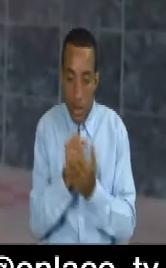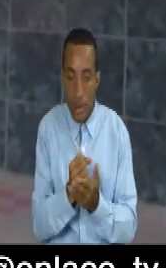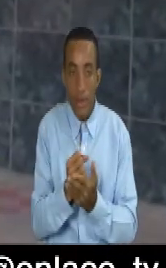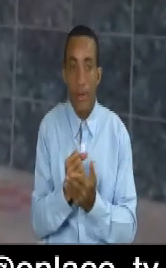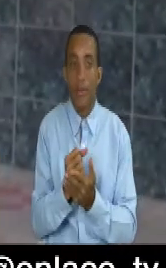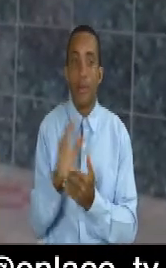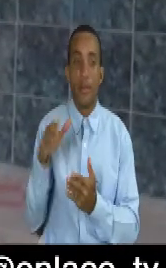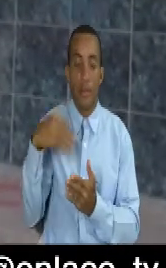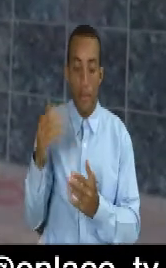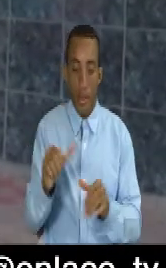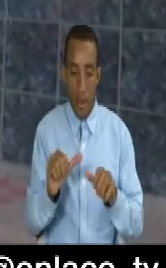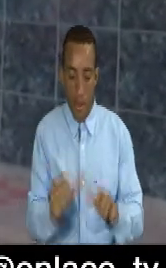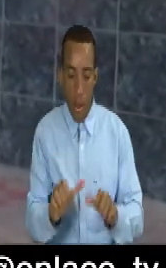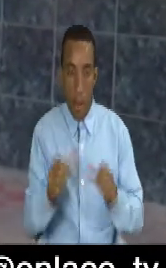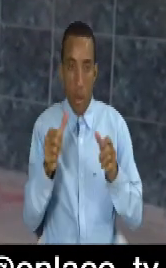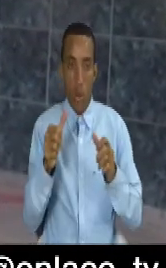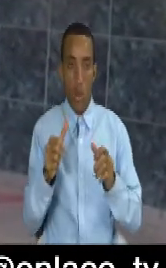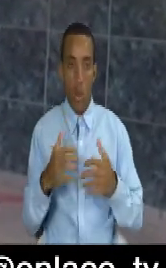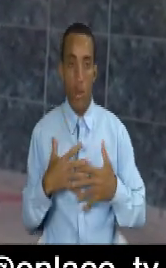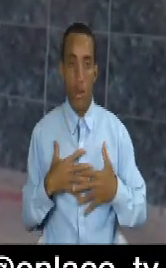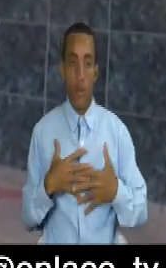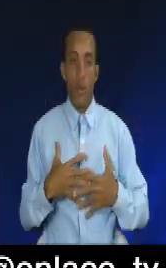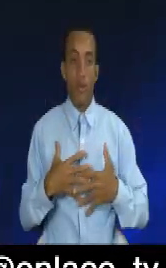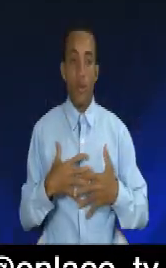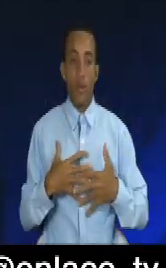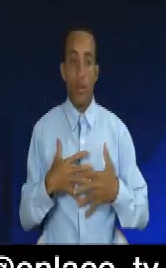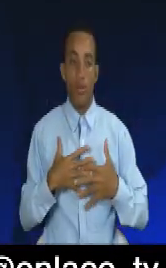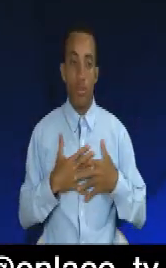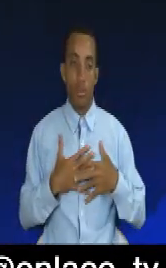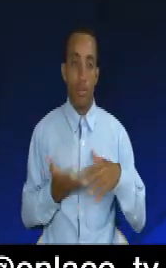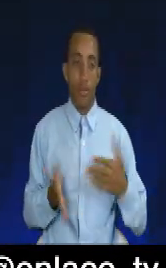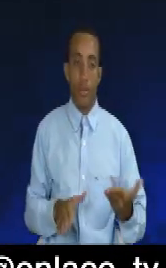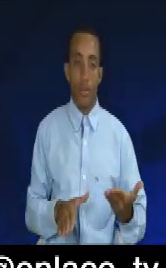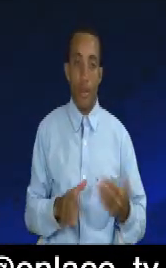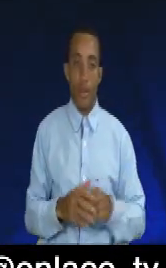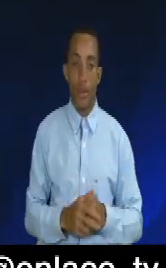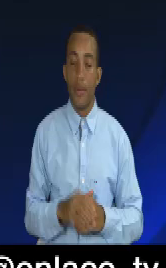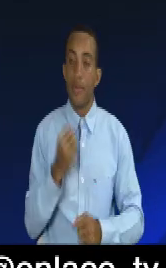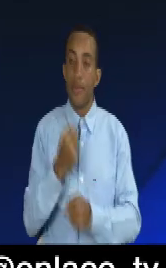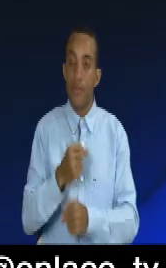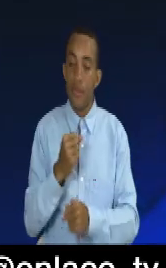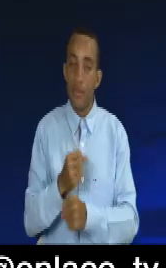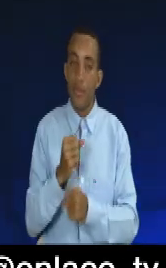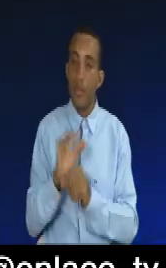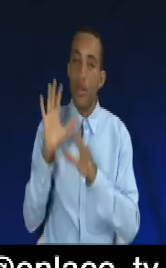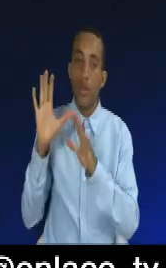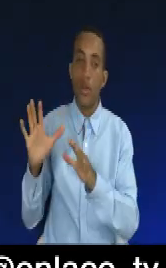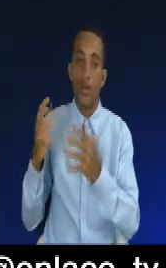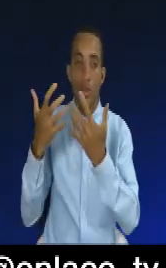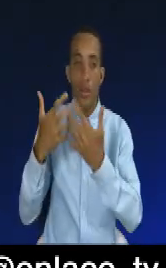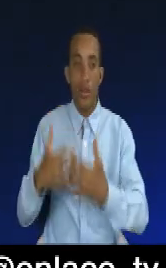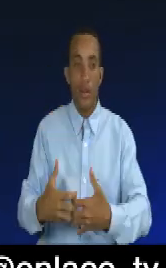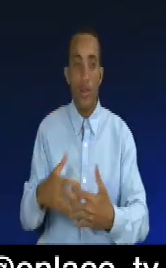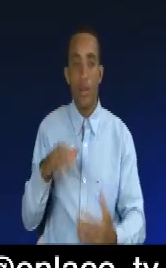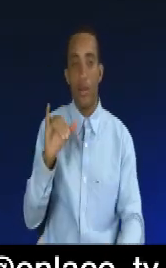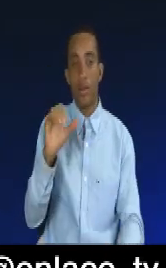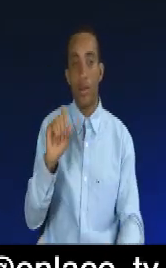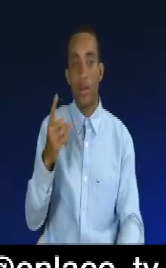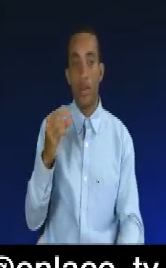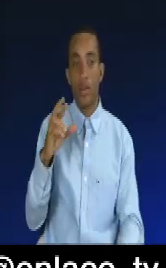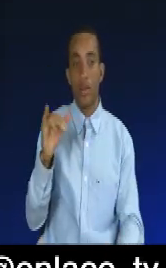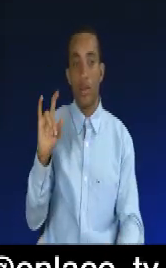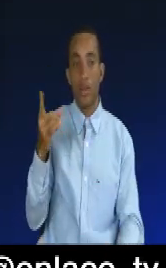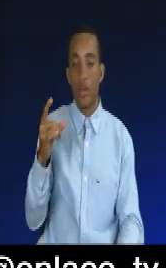de la reanimación presentó un paro respiratorio y fallece. Manuel Vero trabajó para Iluminaciones Yariguía hacía 22 años como electricista.